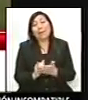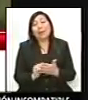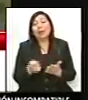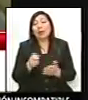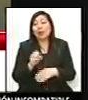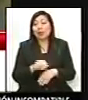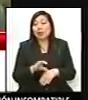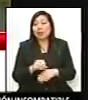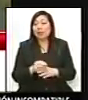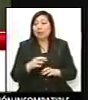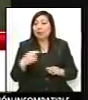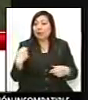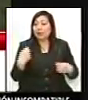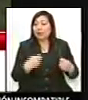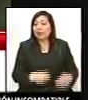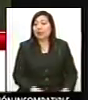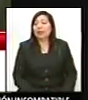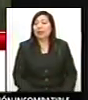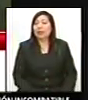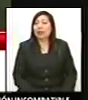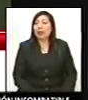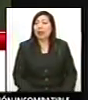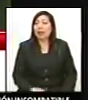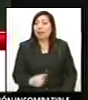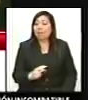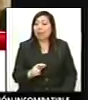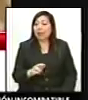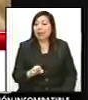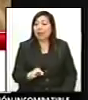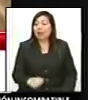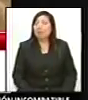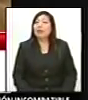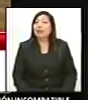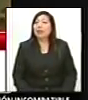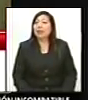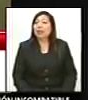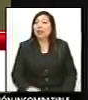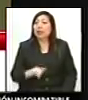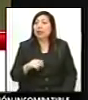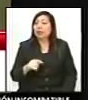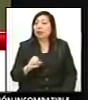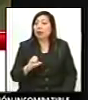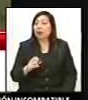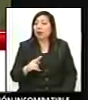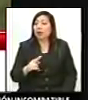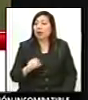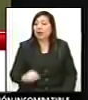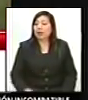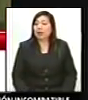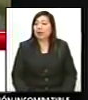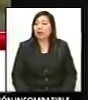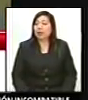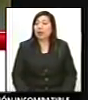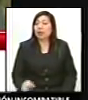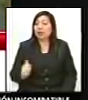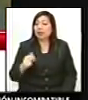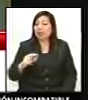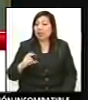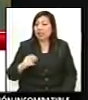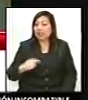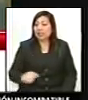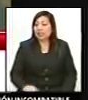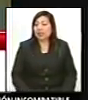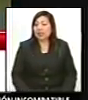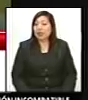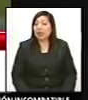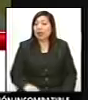Consejo Directivo de Proinversión, Ismael Alberto Benavides Ferreiros, Enrique Javier Cornejo Ramírez, Pedro Emilio Sánchez Gamarra,